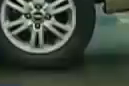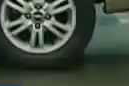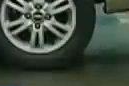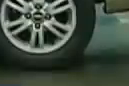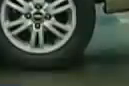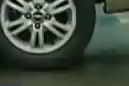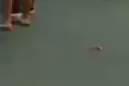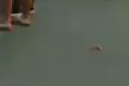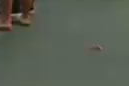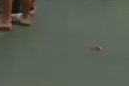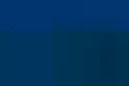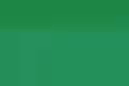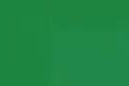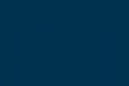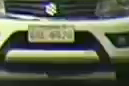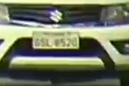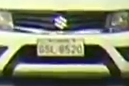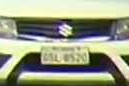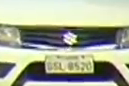ocurrido en la zona 8.